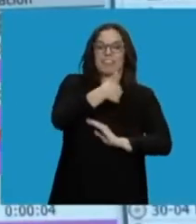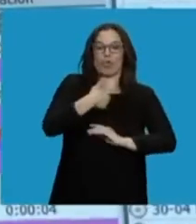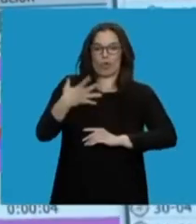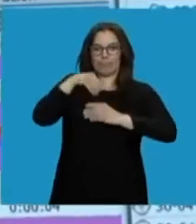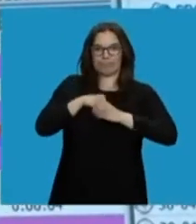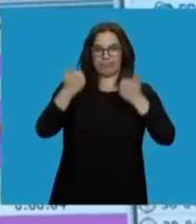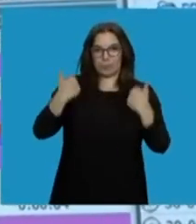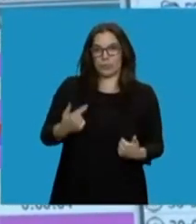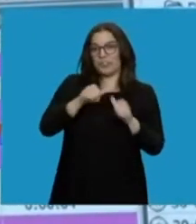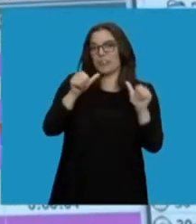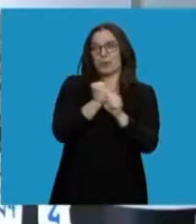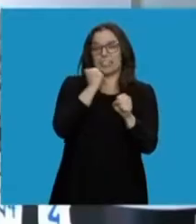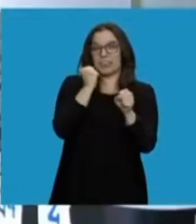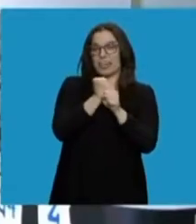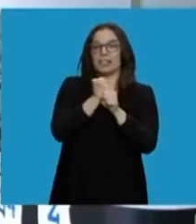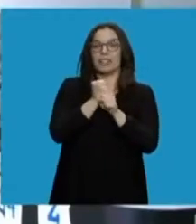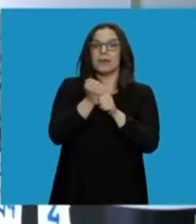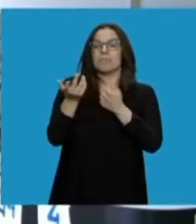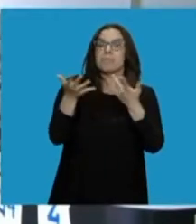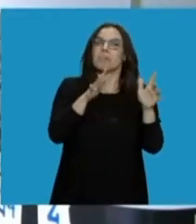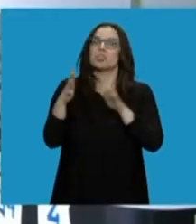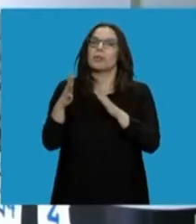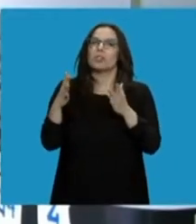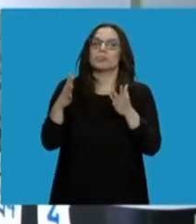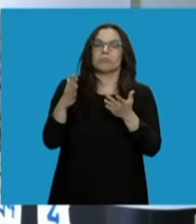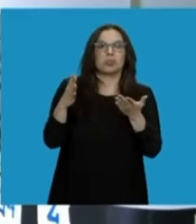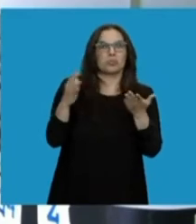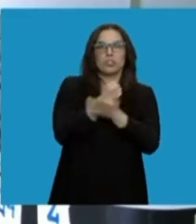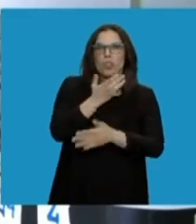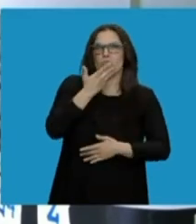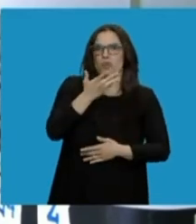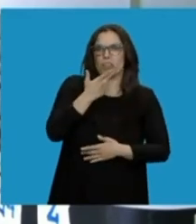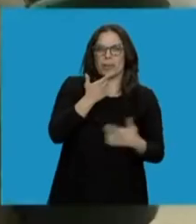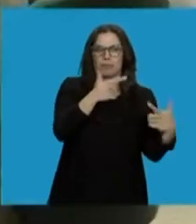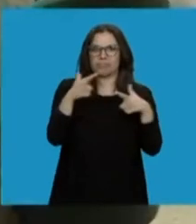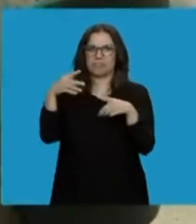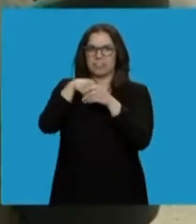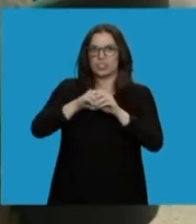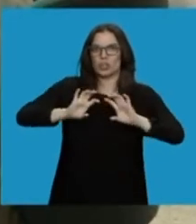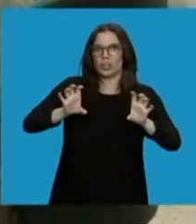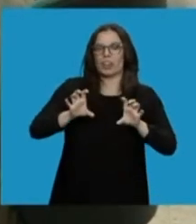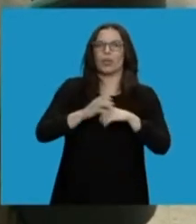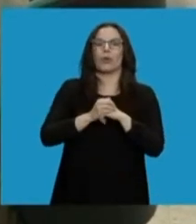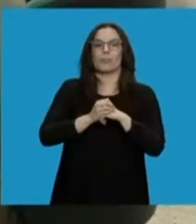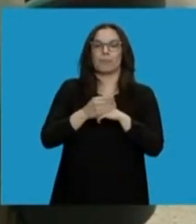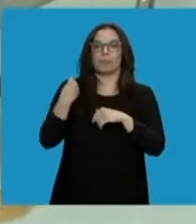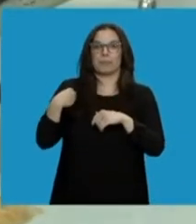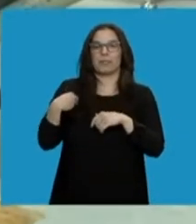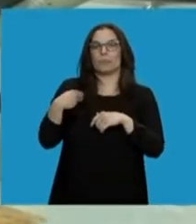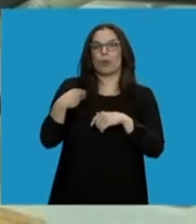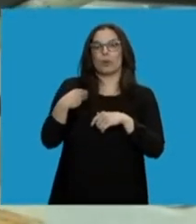trabajar en la que más o menos conocemos todas las estancias, todos los sectores de la radio, tanto detrás del micrófono